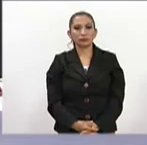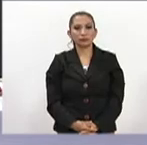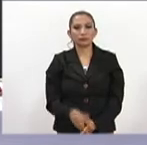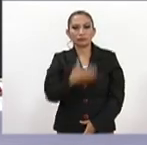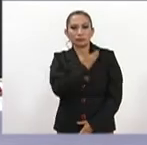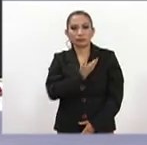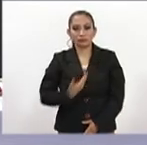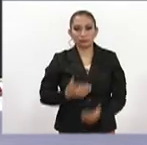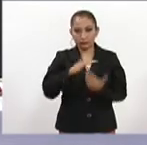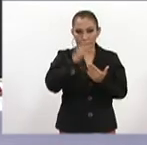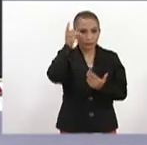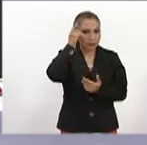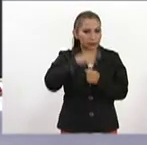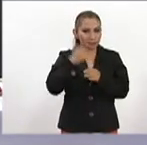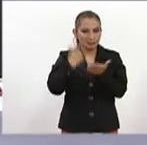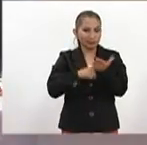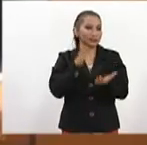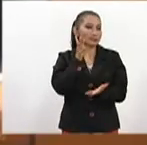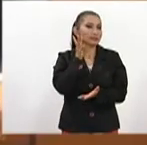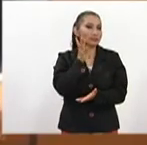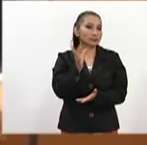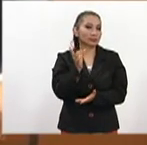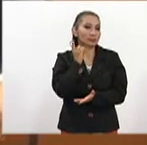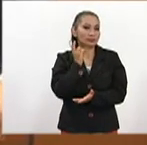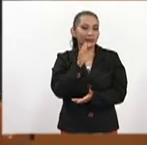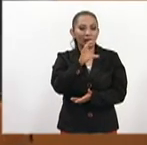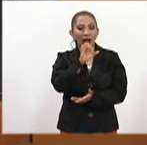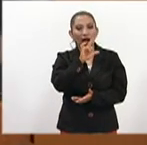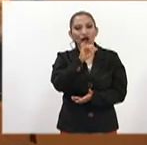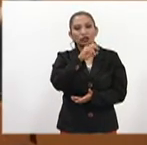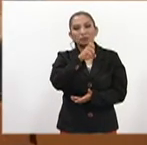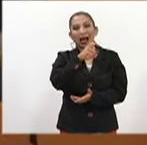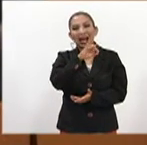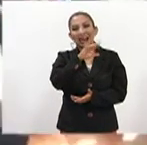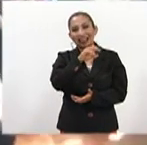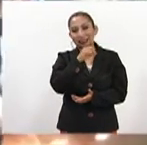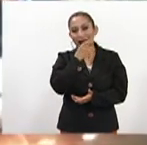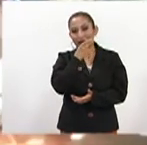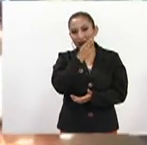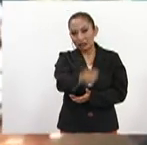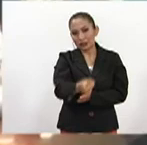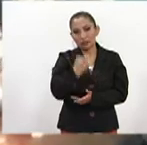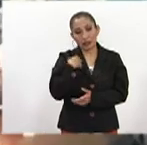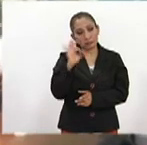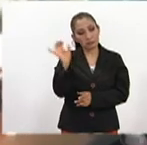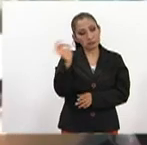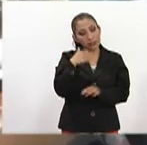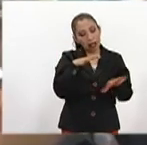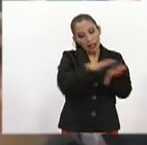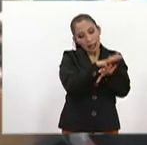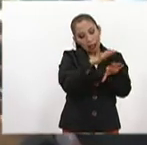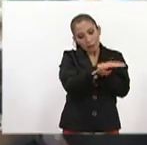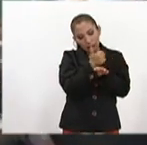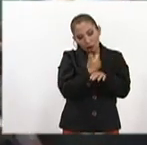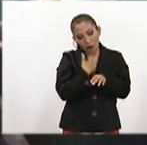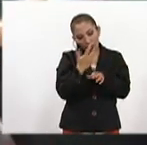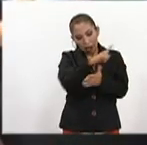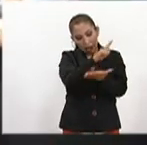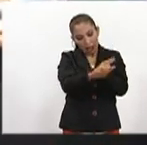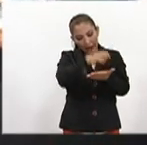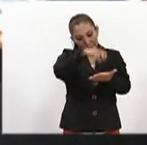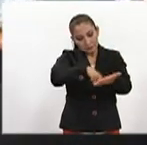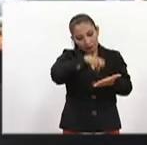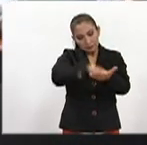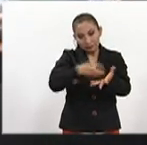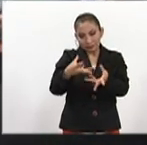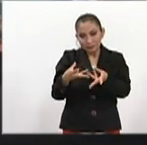El presidente de la mesa directiva de la Cámara de Diputados, Jorge Carlos Ramírez Marín, afirmó que eventuales cambios a la iniciativa de ley